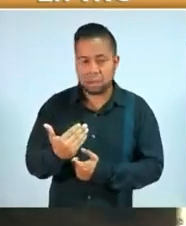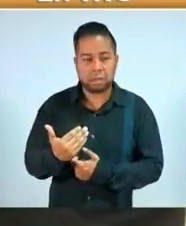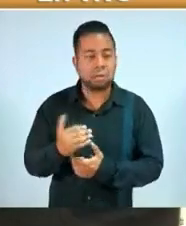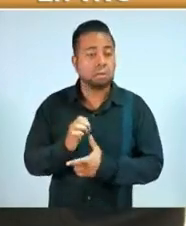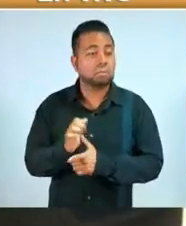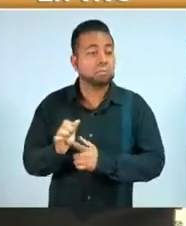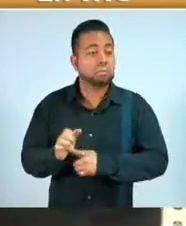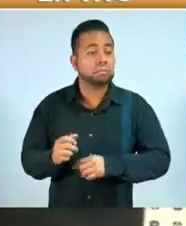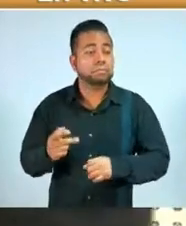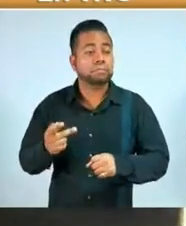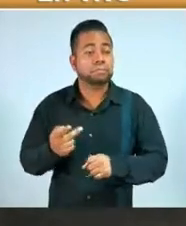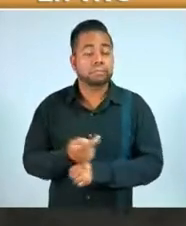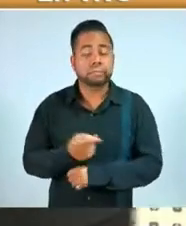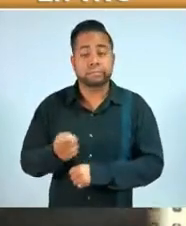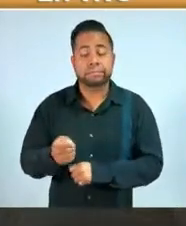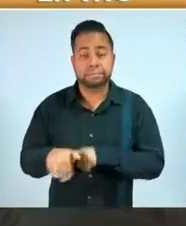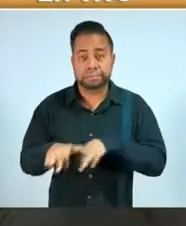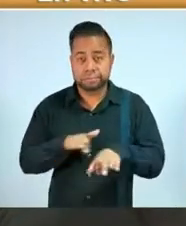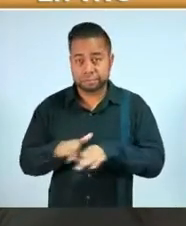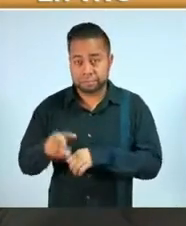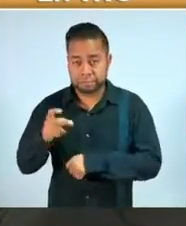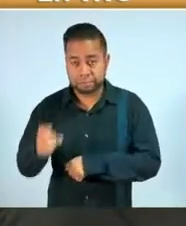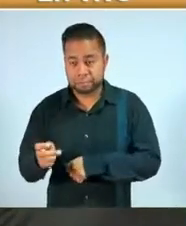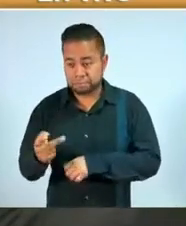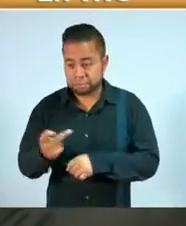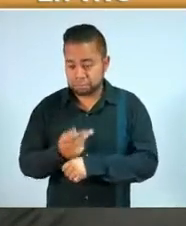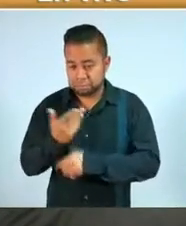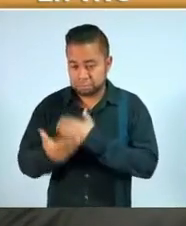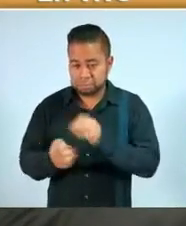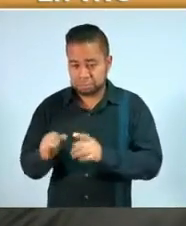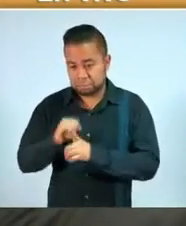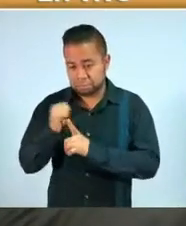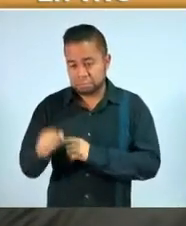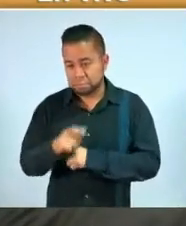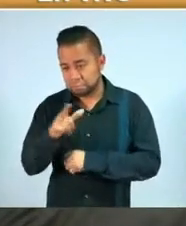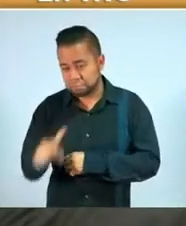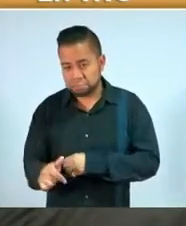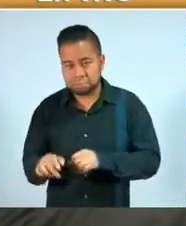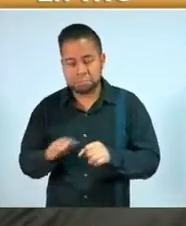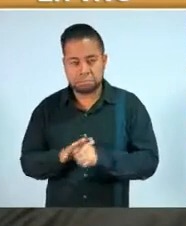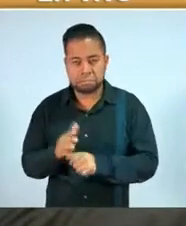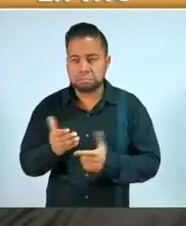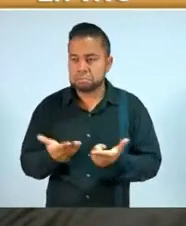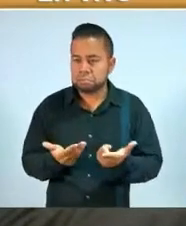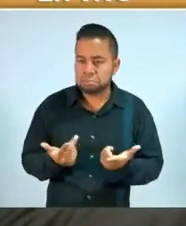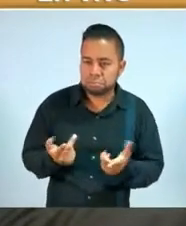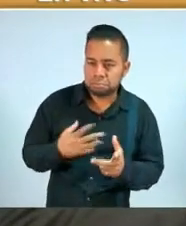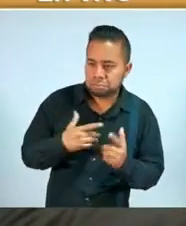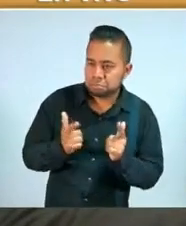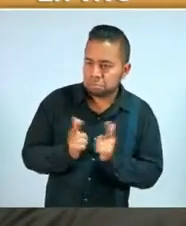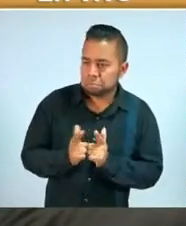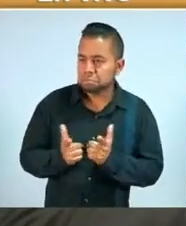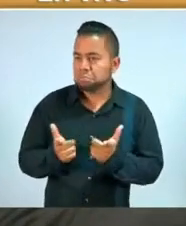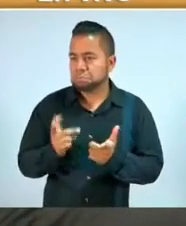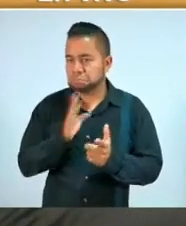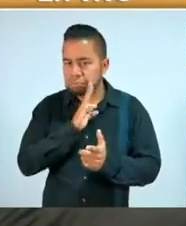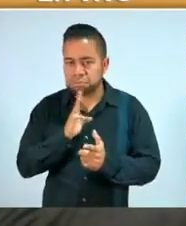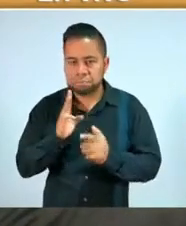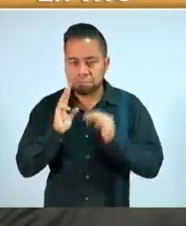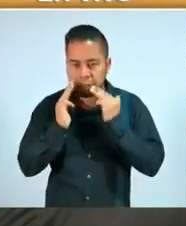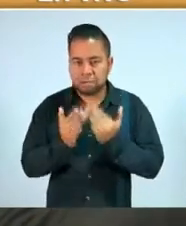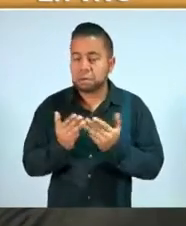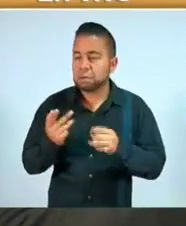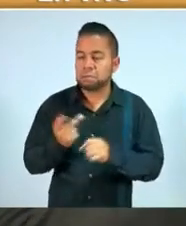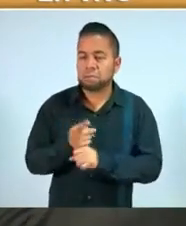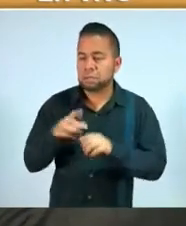y tener lo que es un trabajo honesto, se derivan en esas situaciones y luego se ven involucrados en células delictivas. Entonces, cuando hacemos las